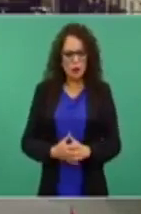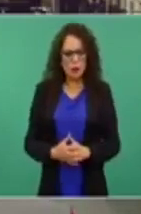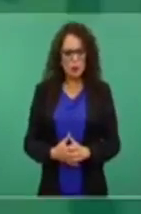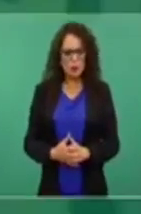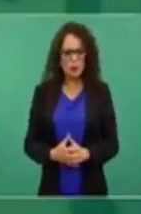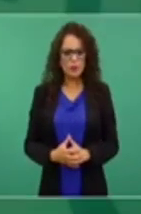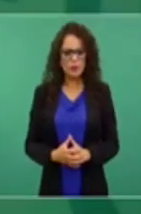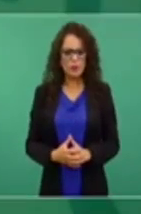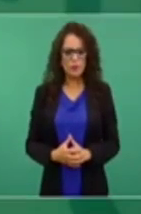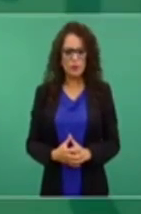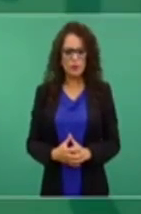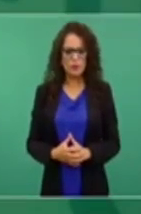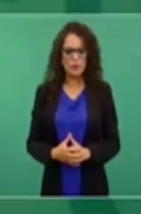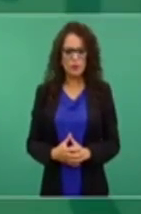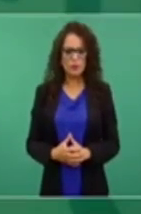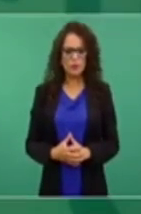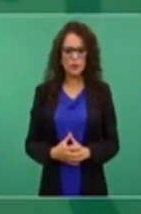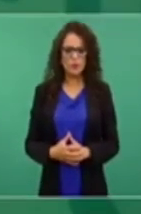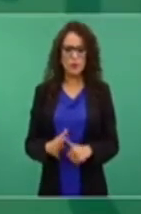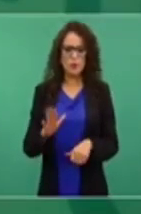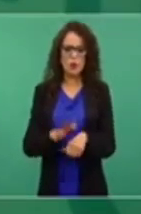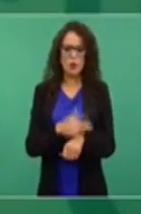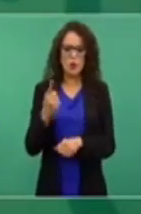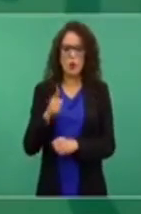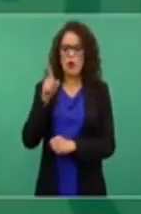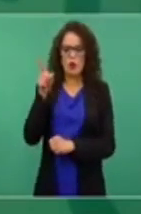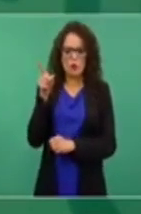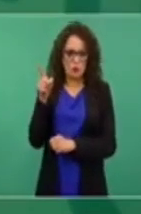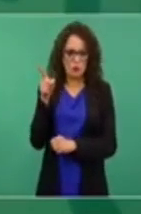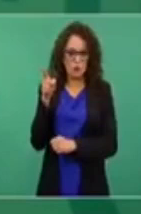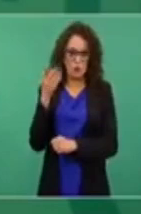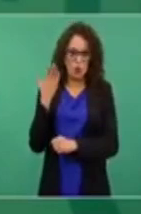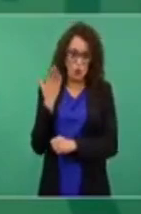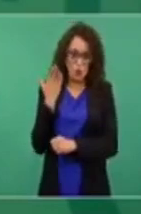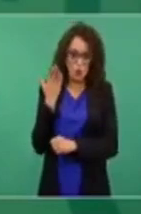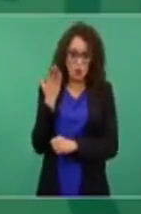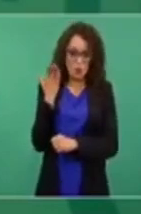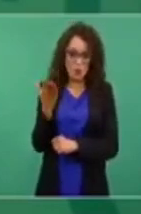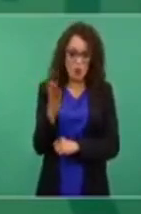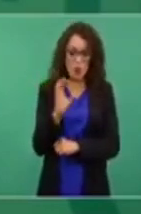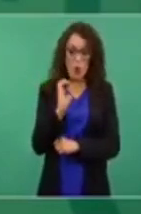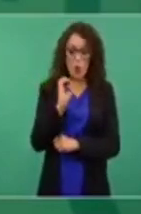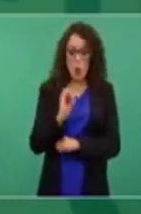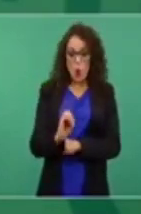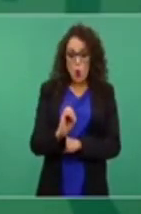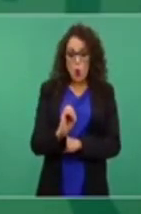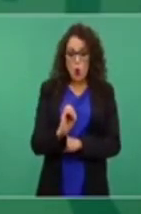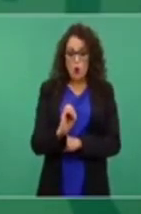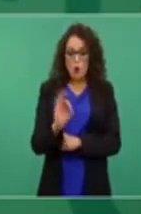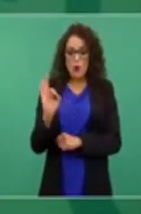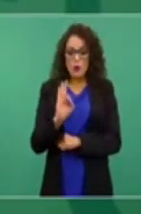Porque seguramente solicitó o se le ofreció